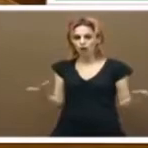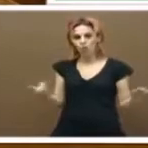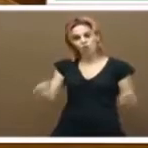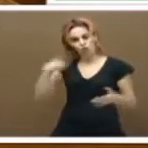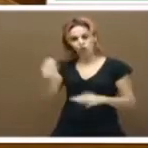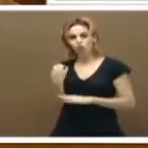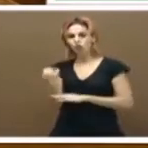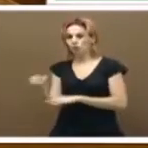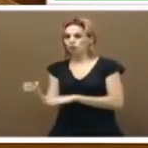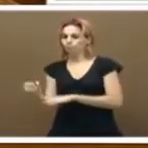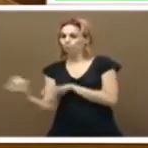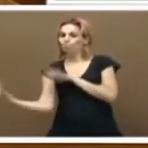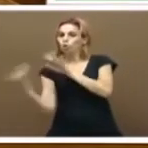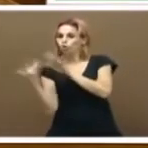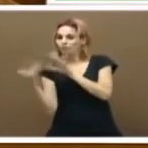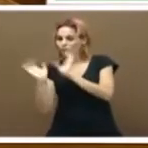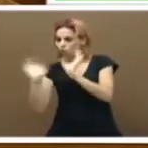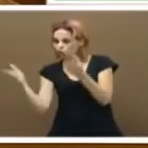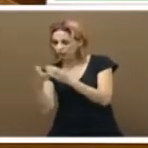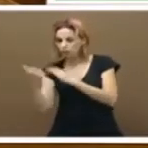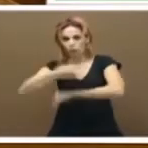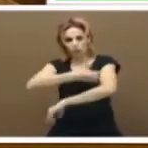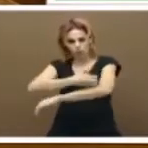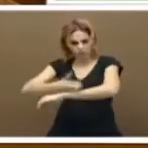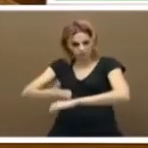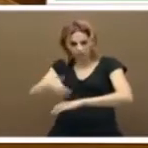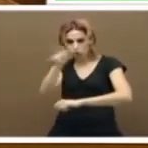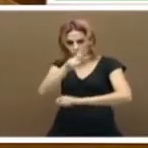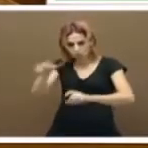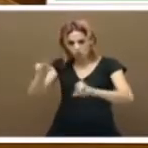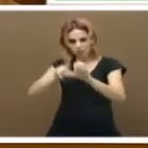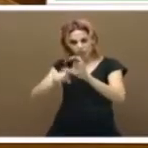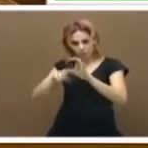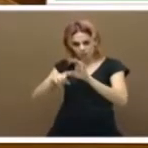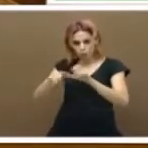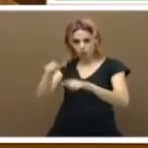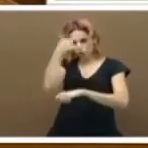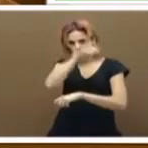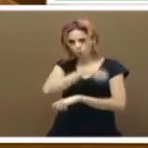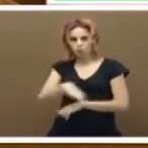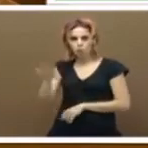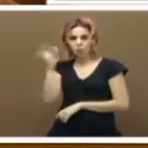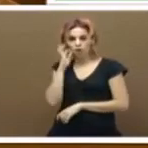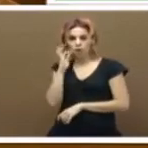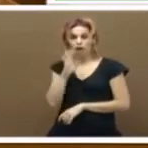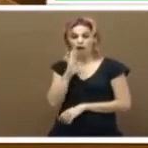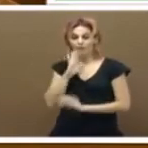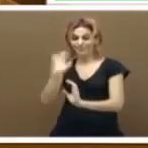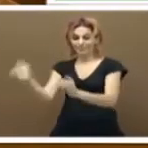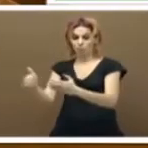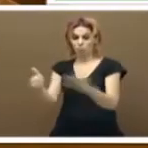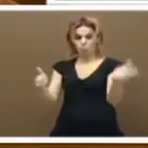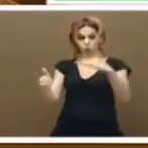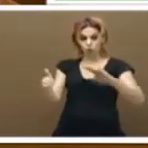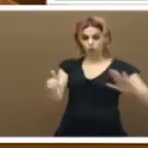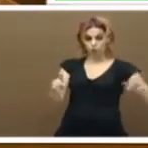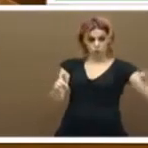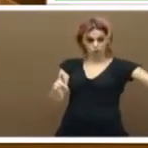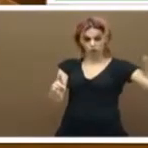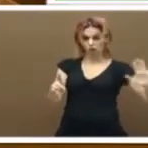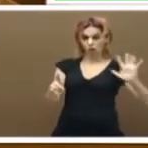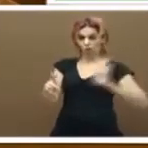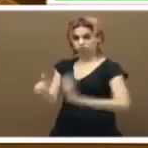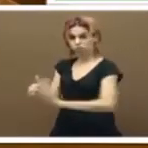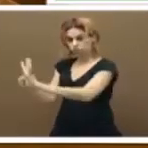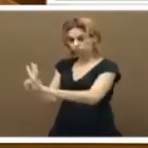los colectivos, al lado de la gente, al lado de los extremeños y extremeñas que fueron abandonados por ustedes.